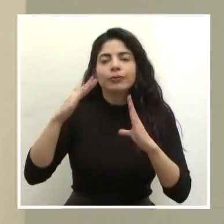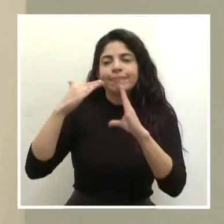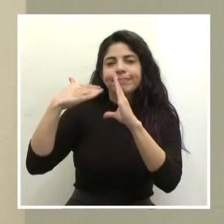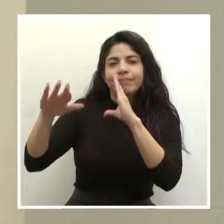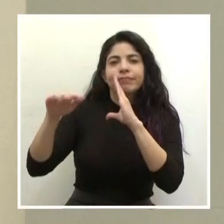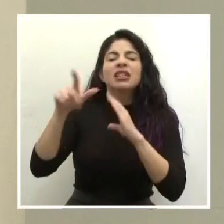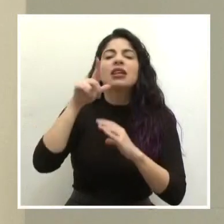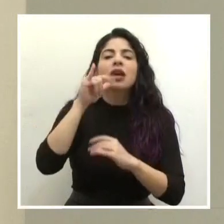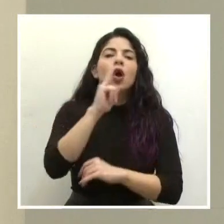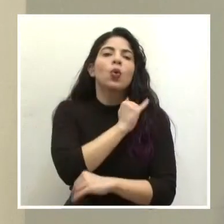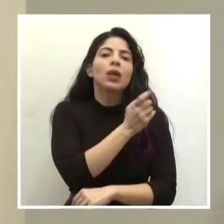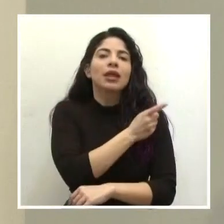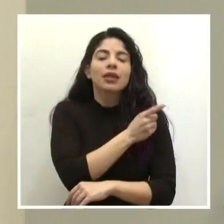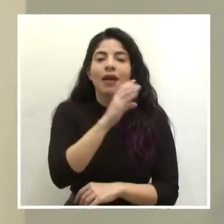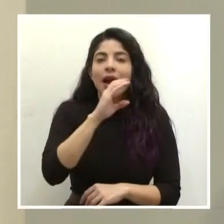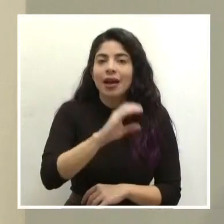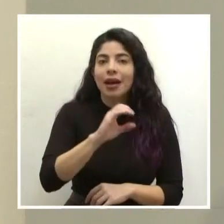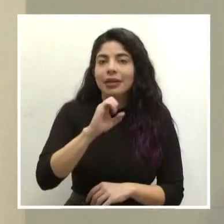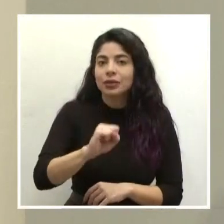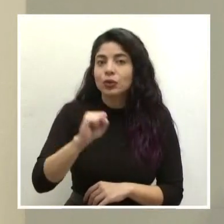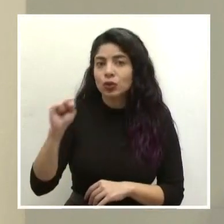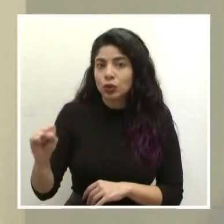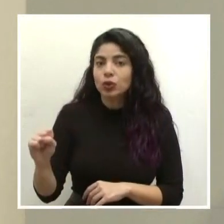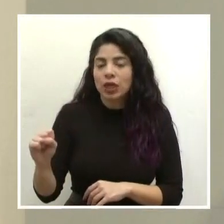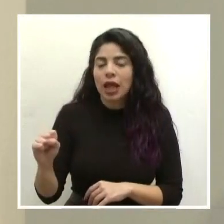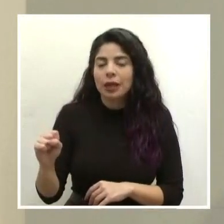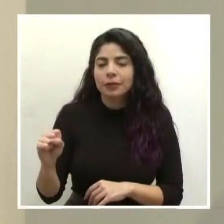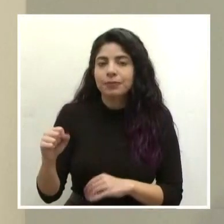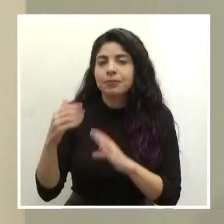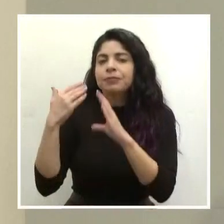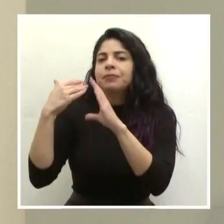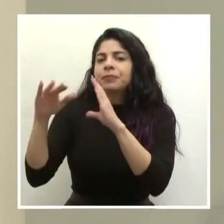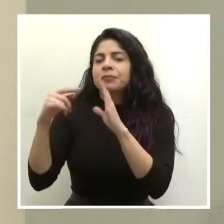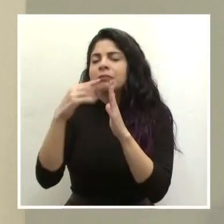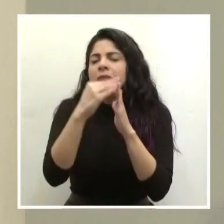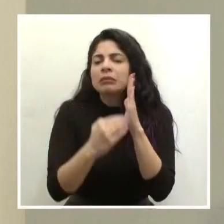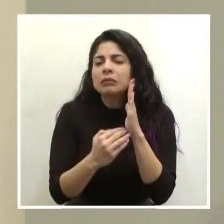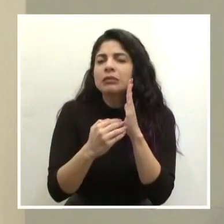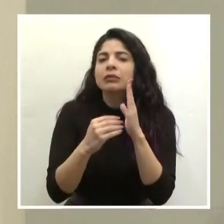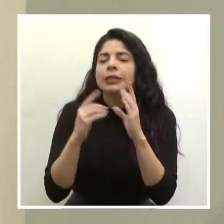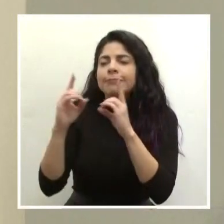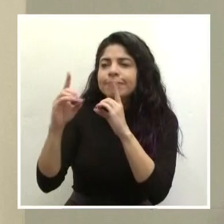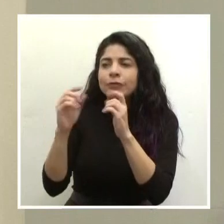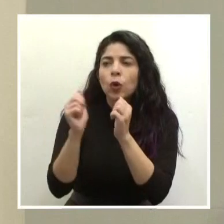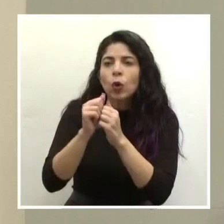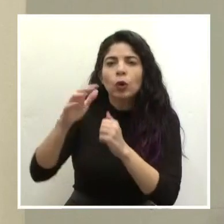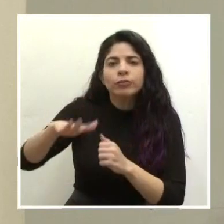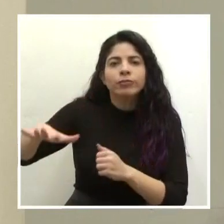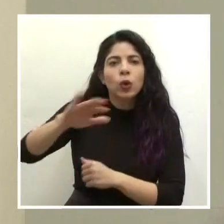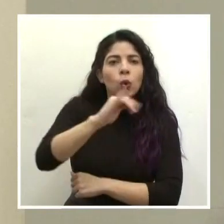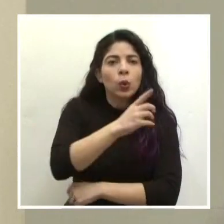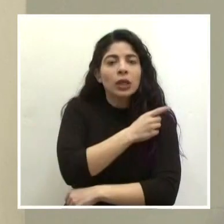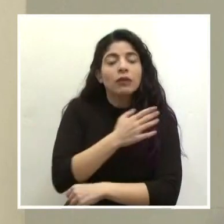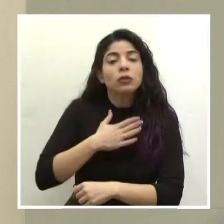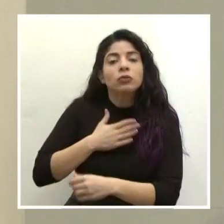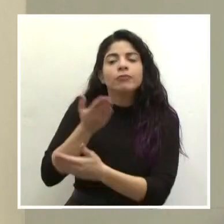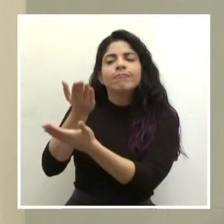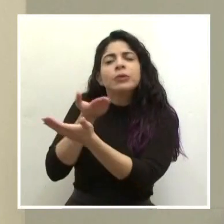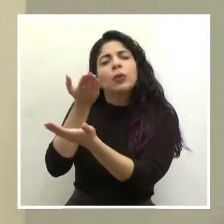la Junta Directiva de la Caja Costarricense del Seguro Social, con diálogo con sus directivos, proponiendo